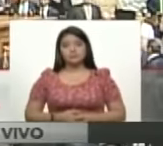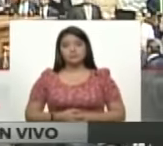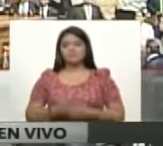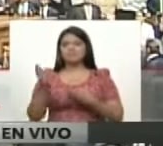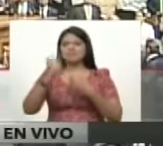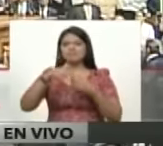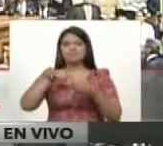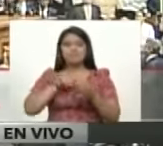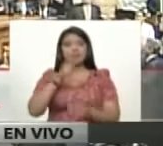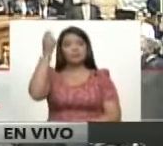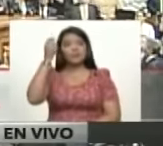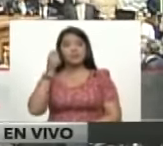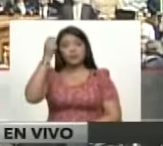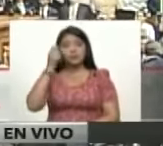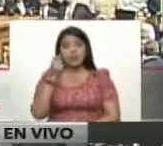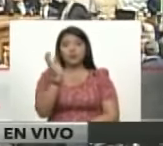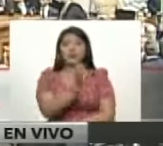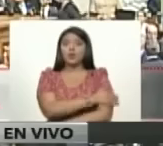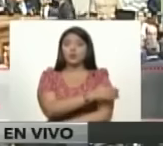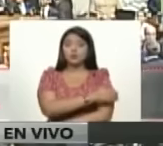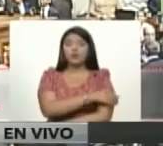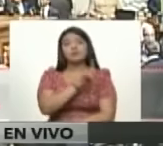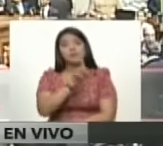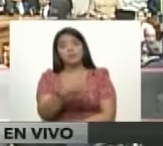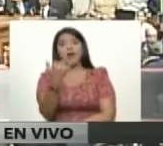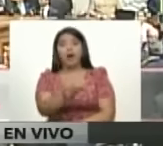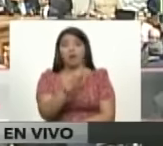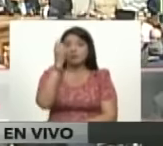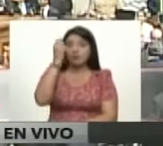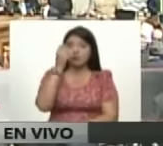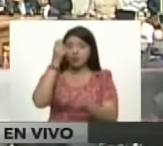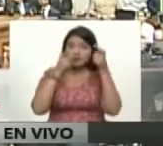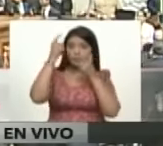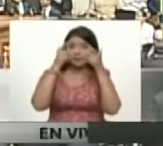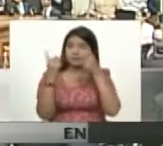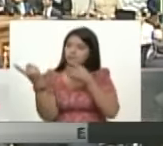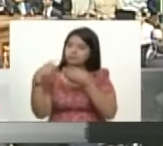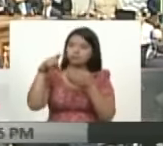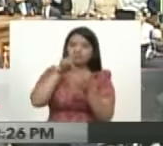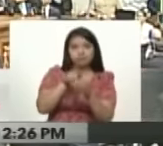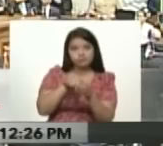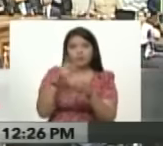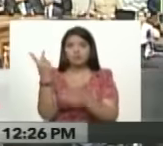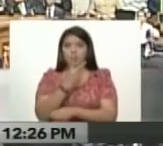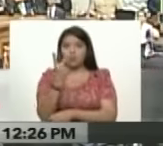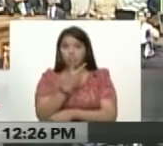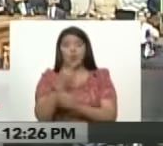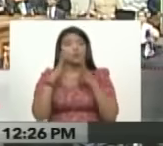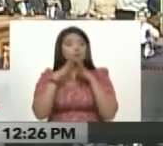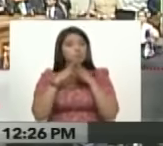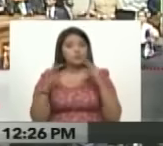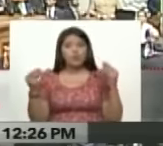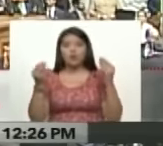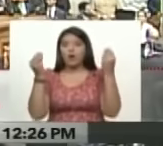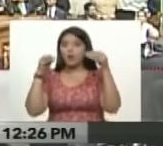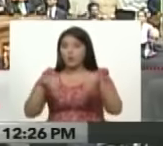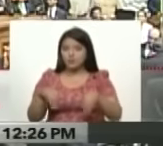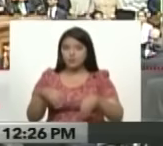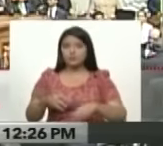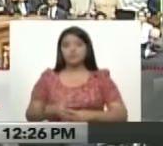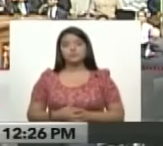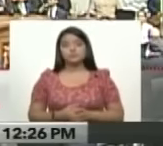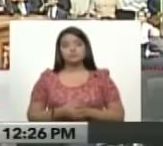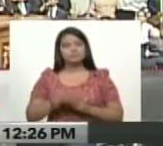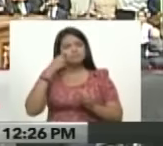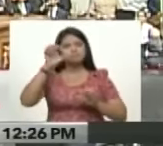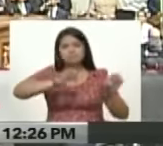por diputados de la bancada opositora, así como también diputados del bloque parlamentario de la patria, todos acordaron que se